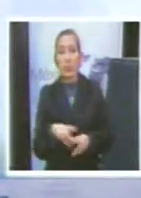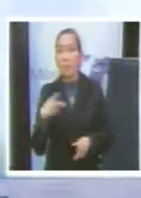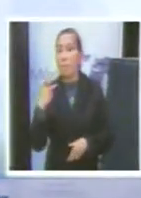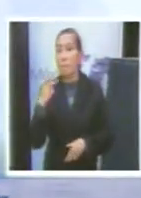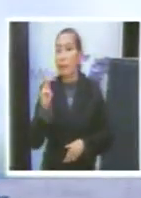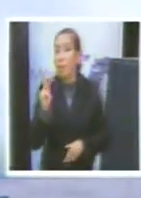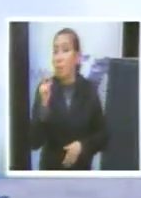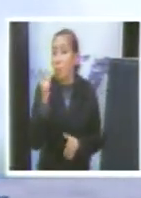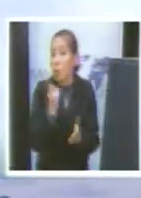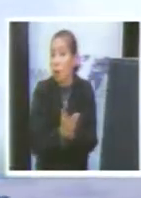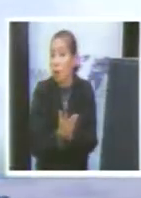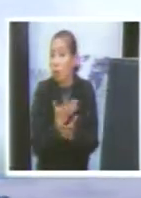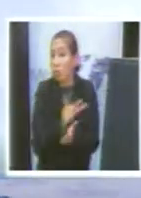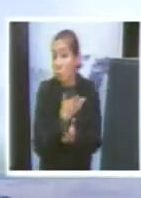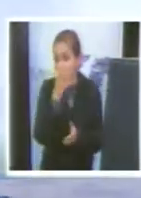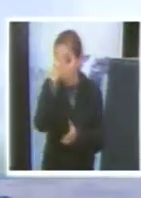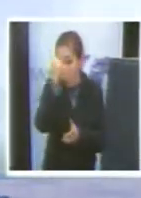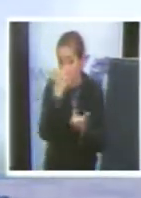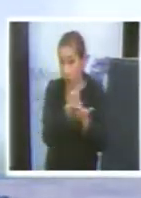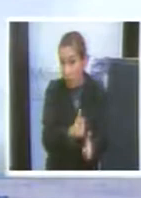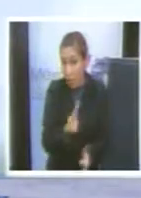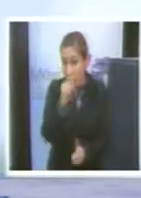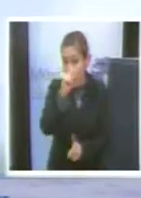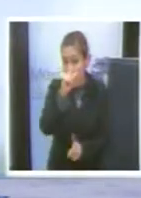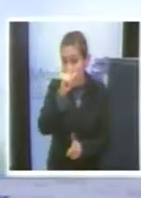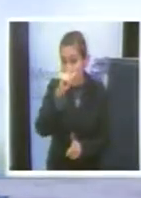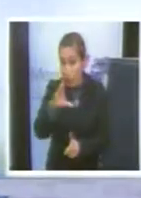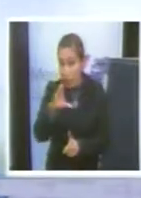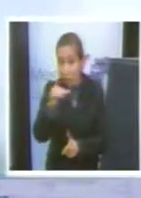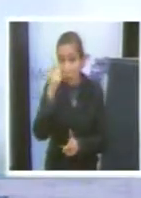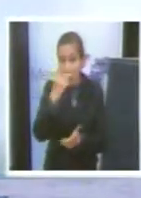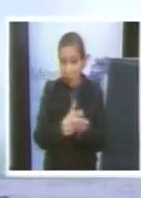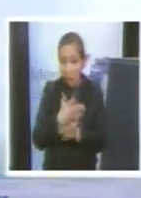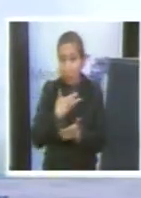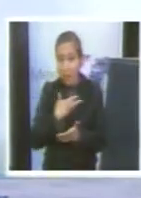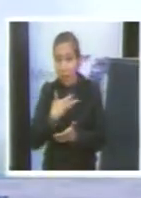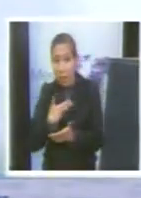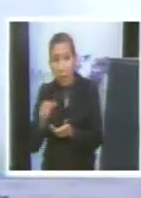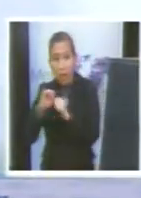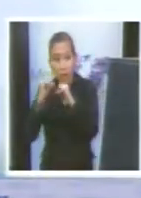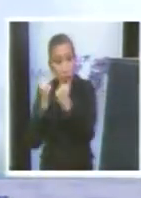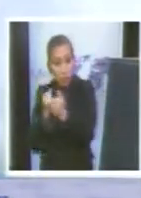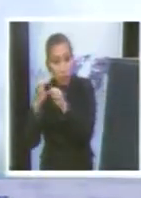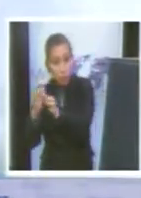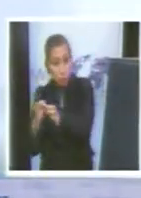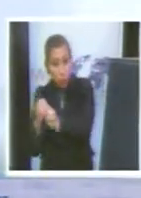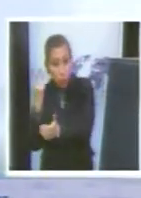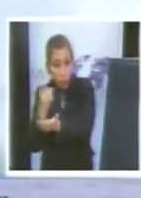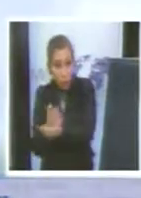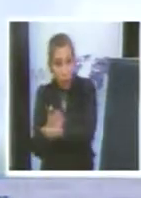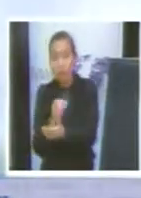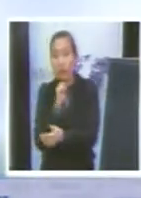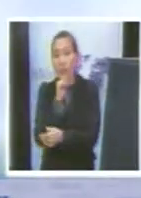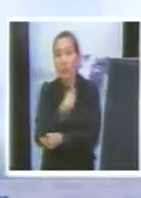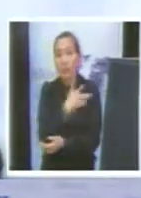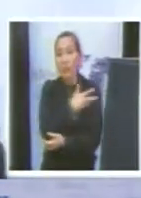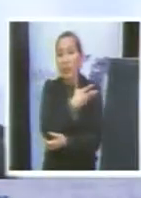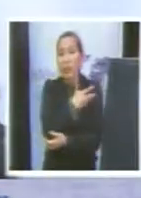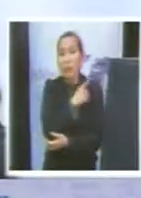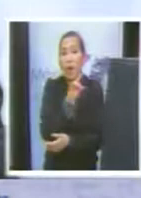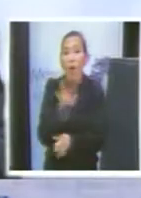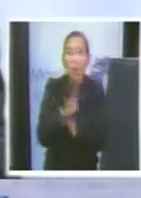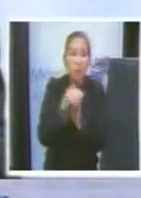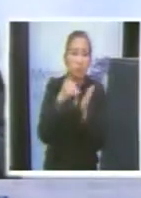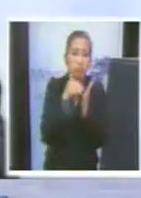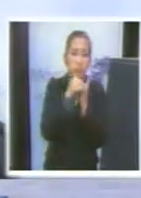no solamente tenemos un acuerdo de libre comercio, no solamente tenemos una asociación en ese sentido, sino tenemos una